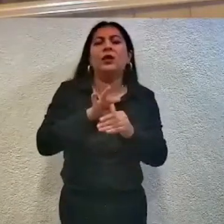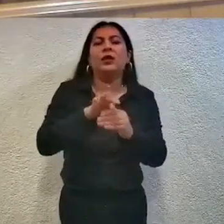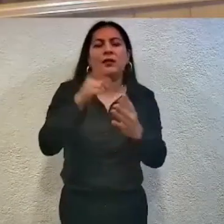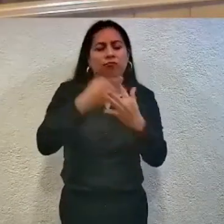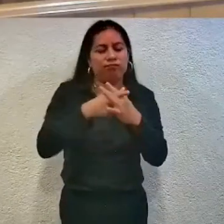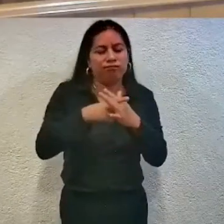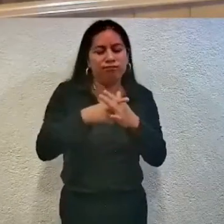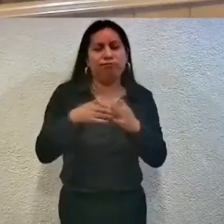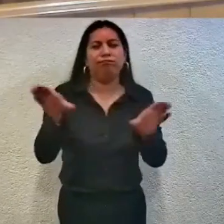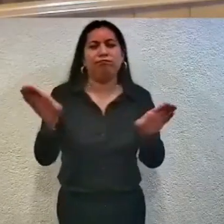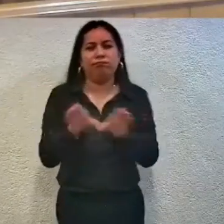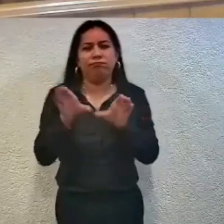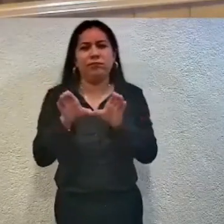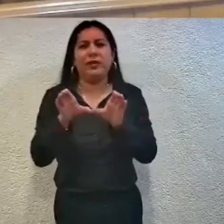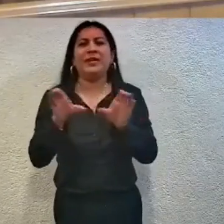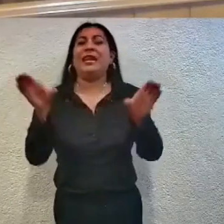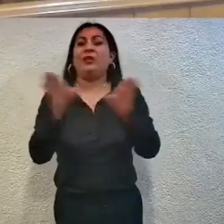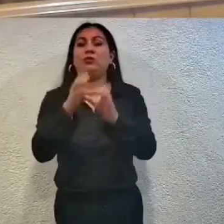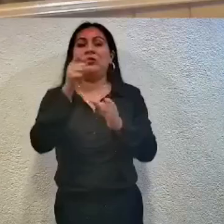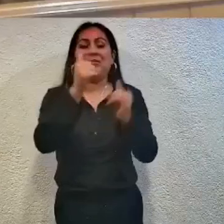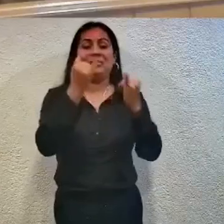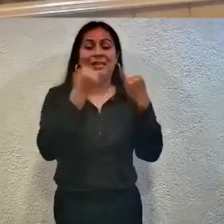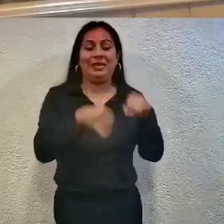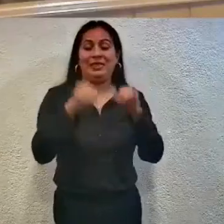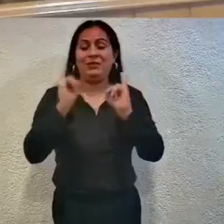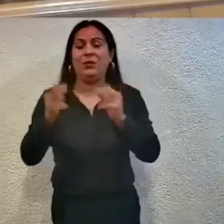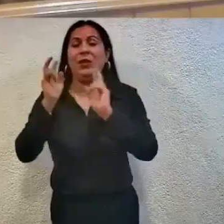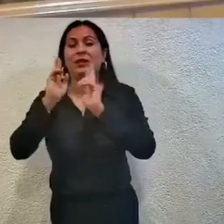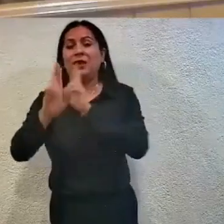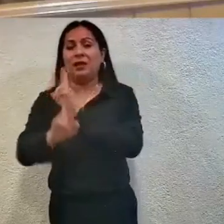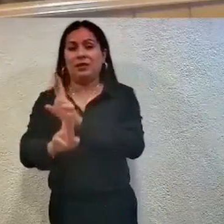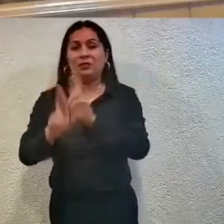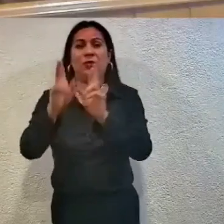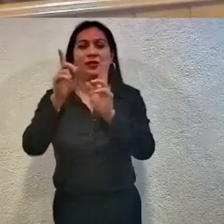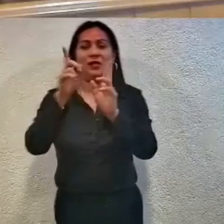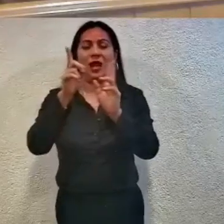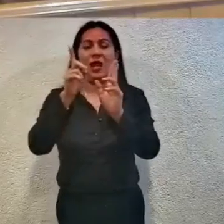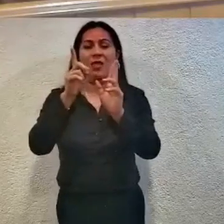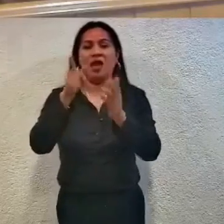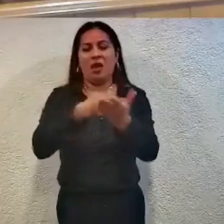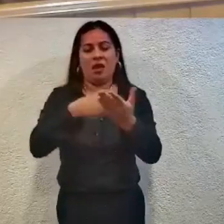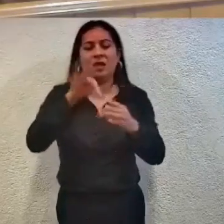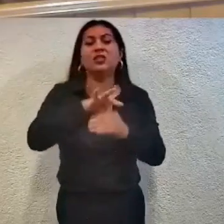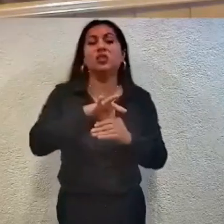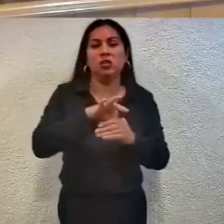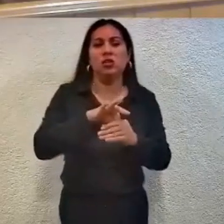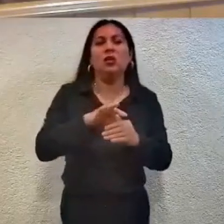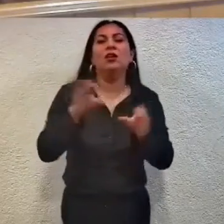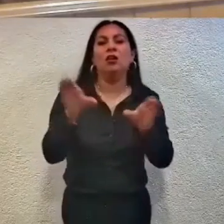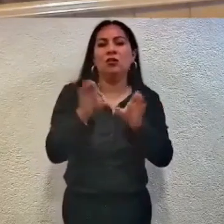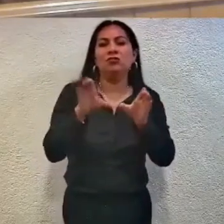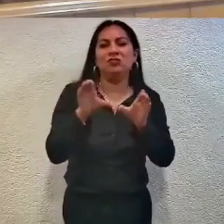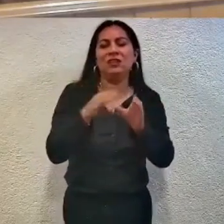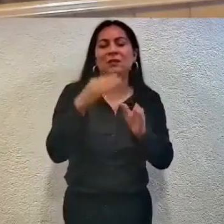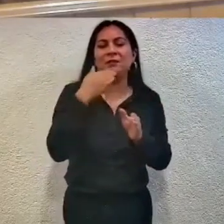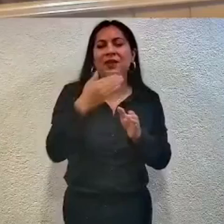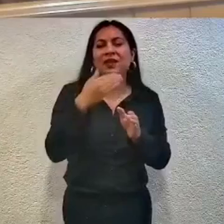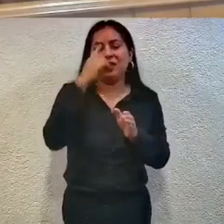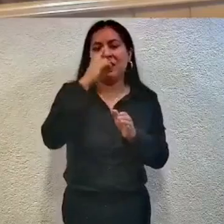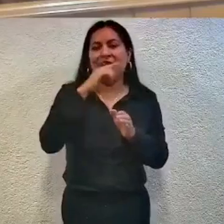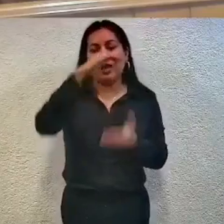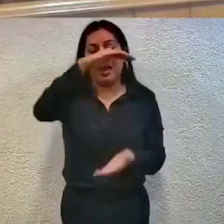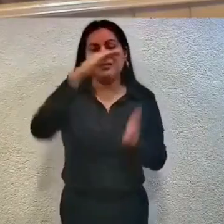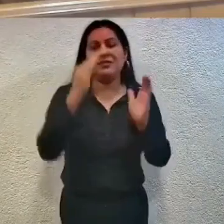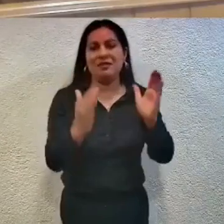de jornada electoral, escrutinio y cómputo y la constancia individual de resultados electorales de punto de recuento de la elección, consta